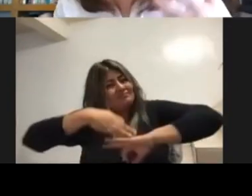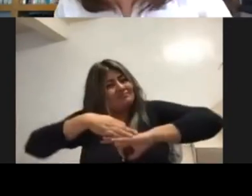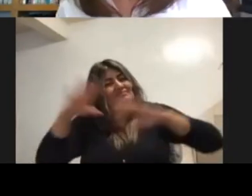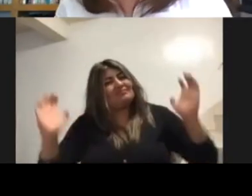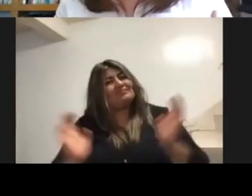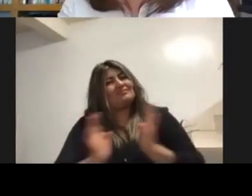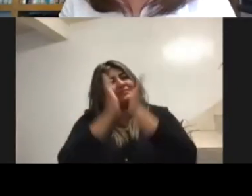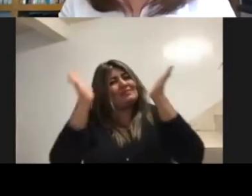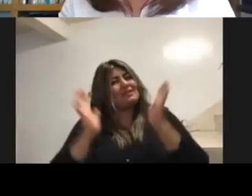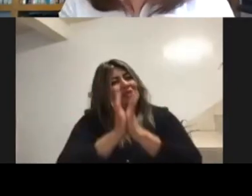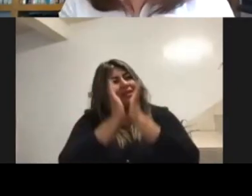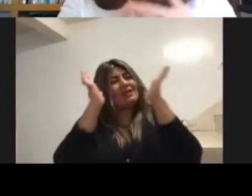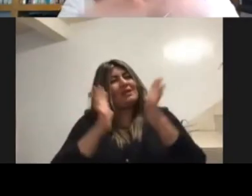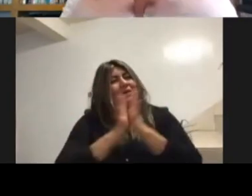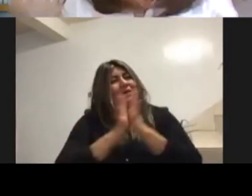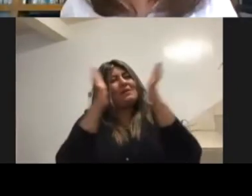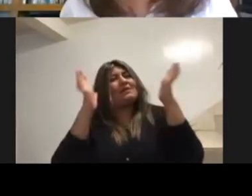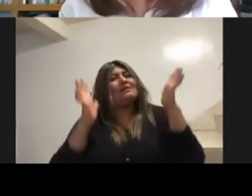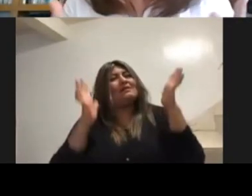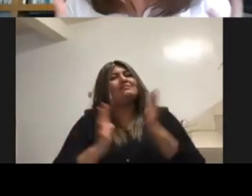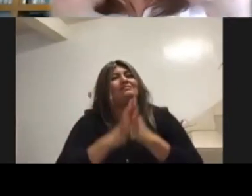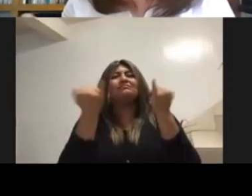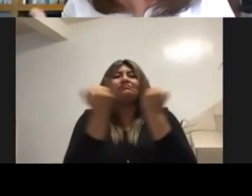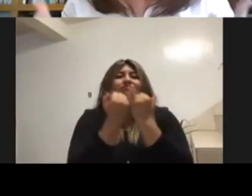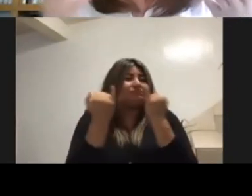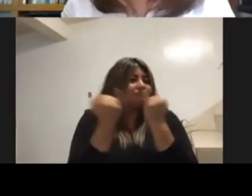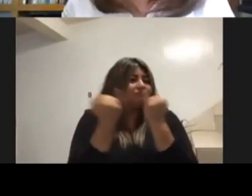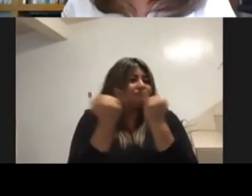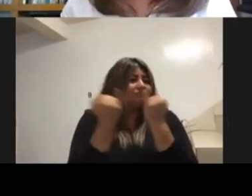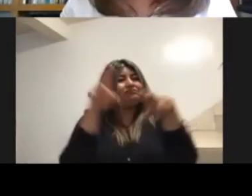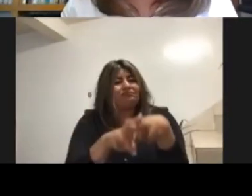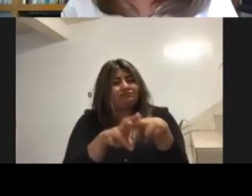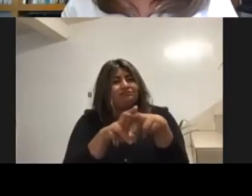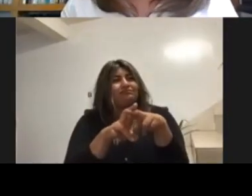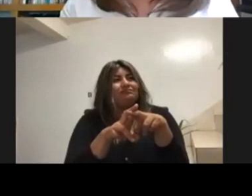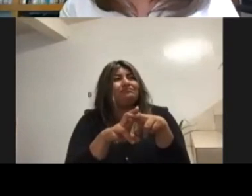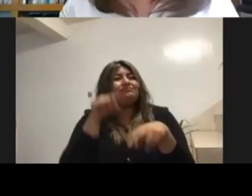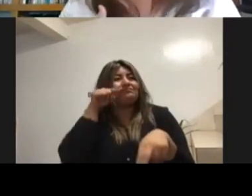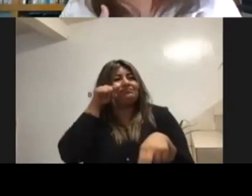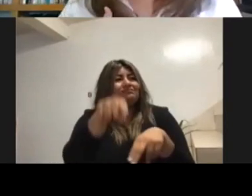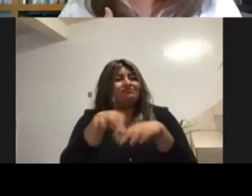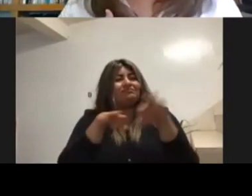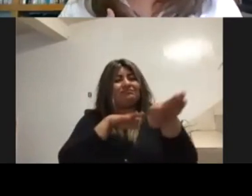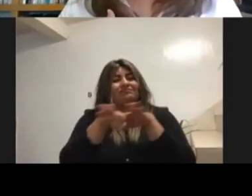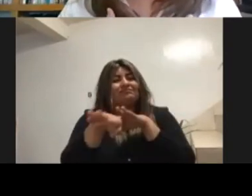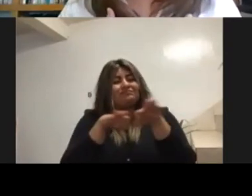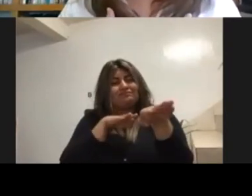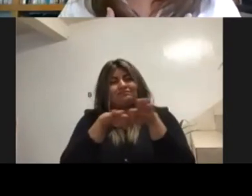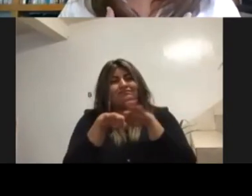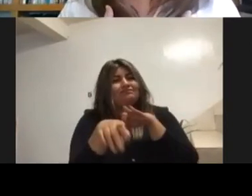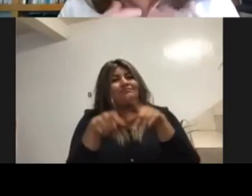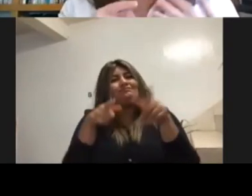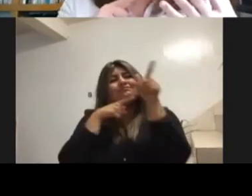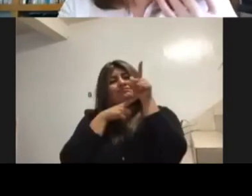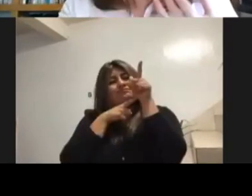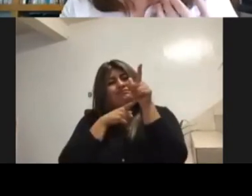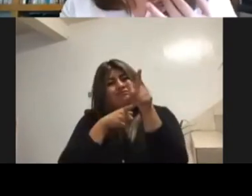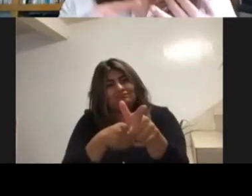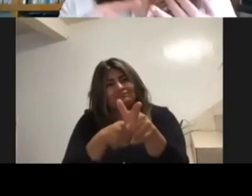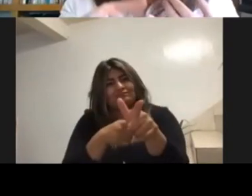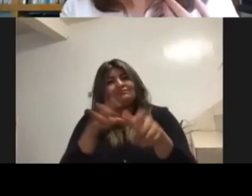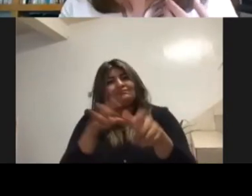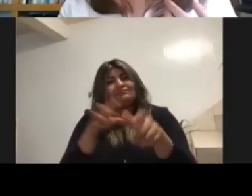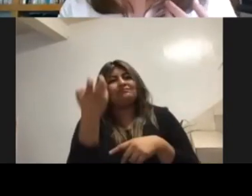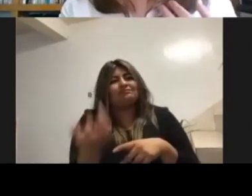los maestros que ahí laboran y cualquiera que quiera llegar a esa escuela y aportar algo. Es un posicionamiento ético, no es un